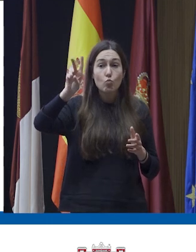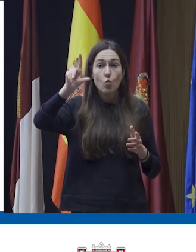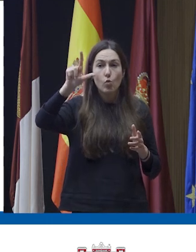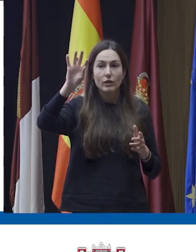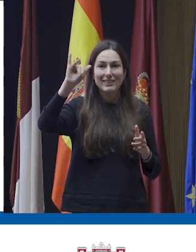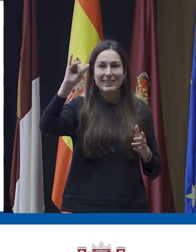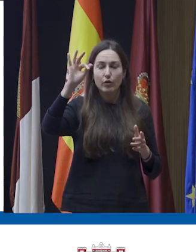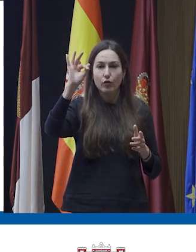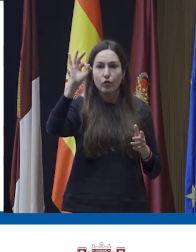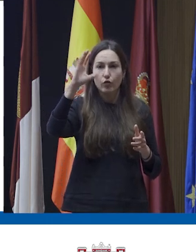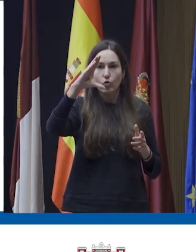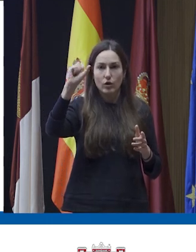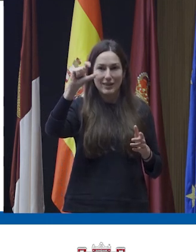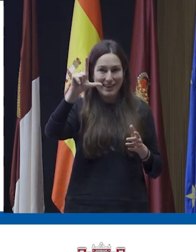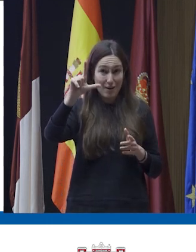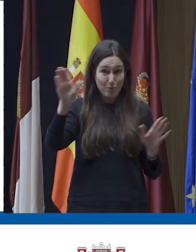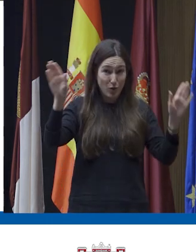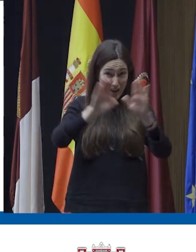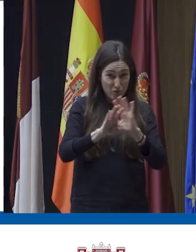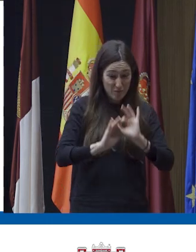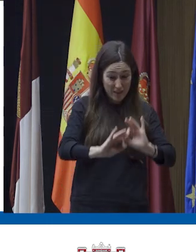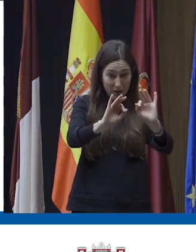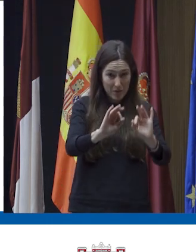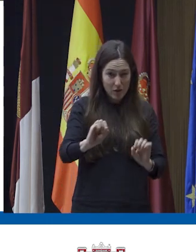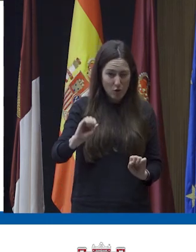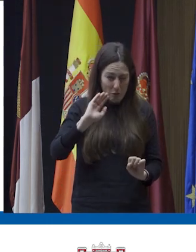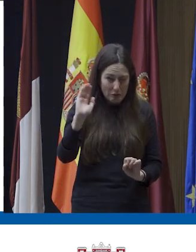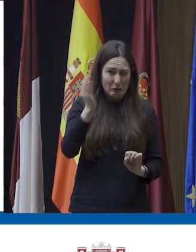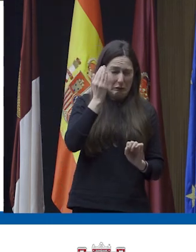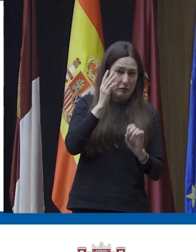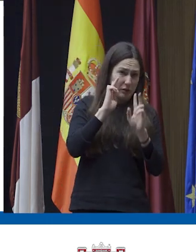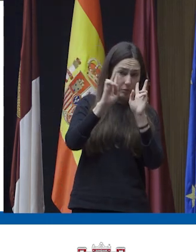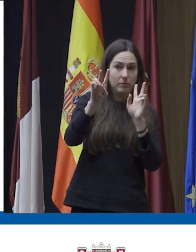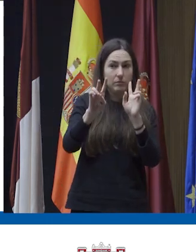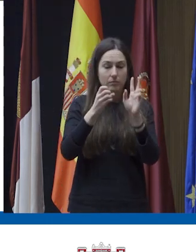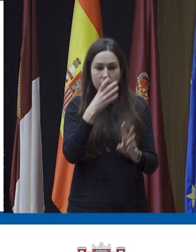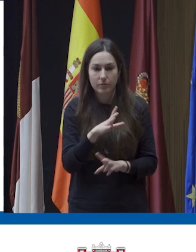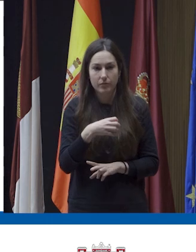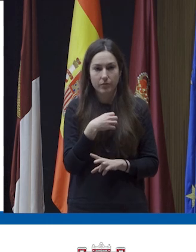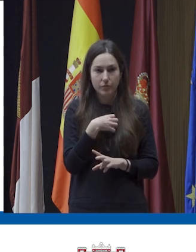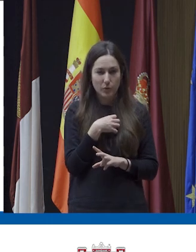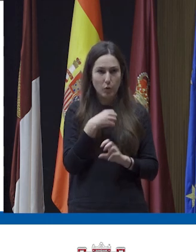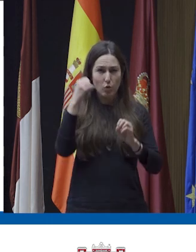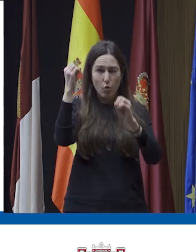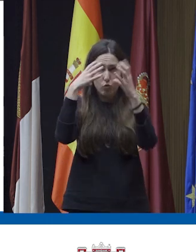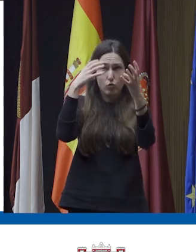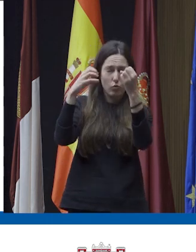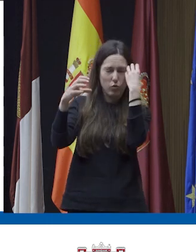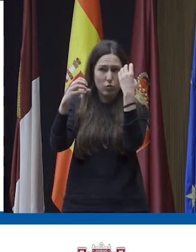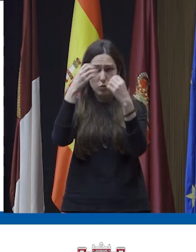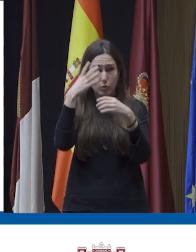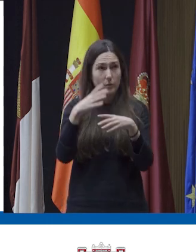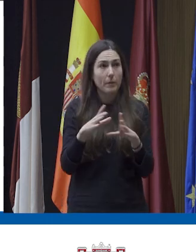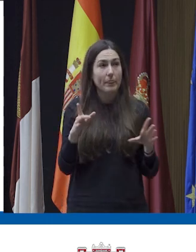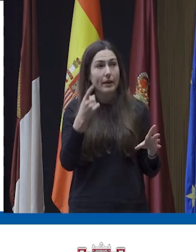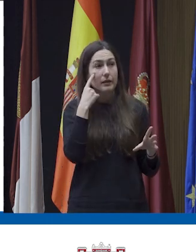casos nocturnos, halos y deslumbramientos. Entonces, ¿por qué producen esos halos? Pues sobre todo porque en la lente, veis aquí las líneas que hay